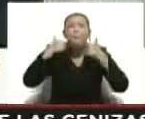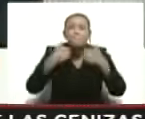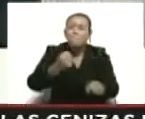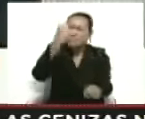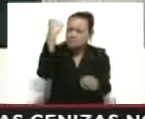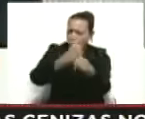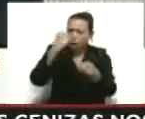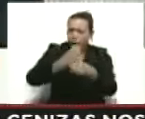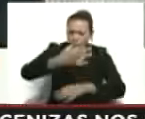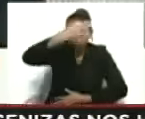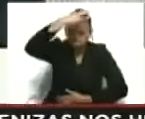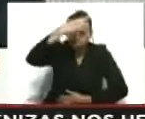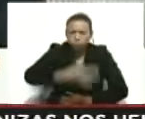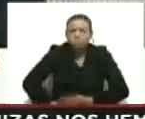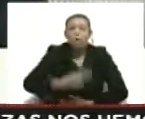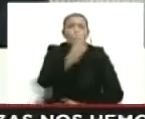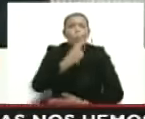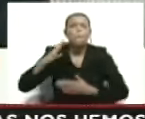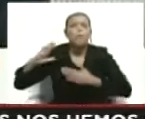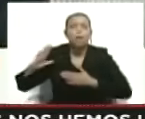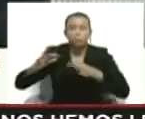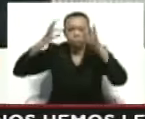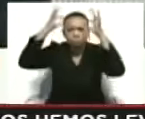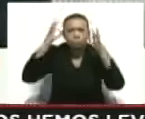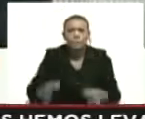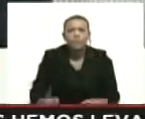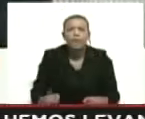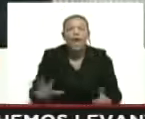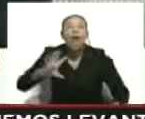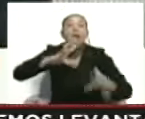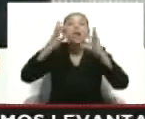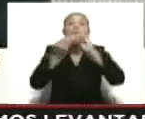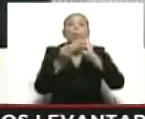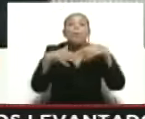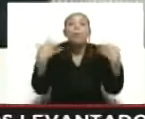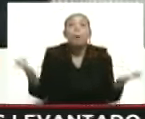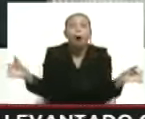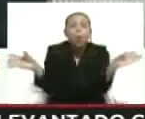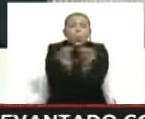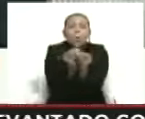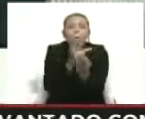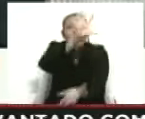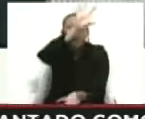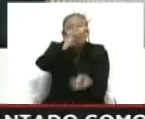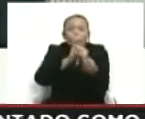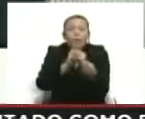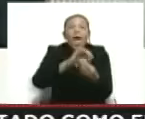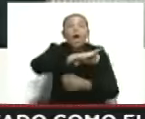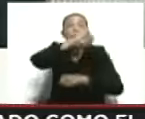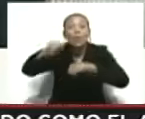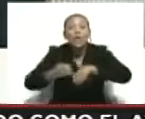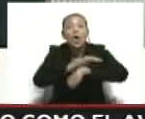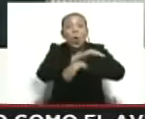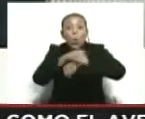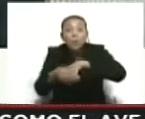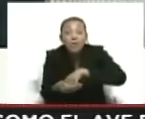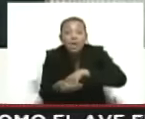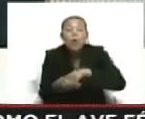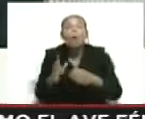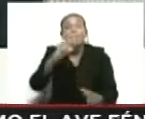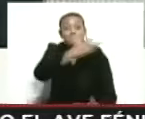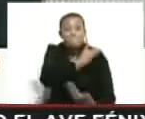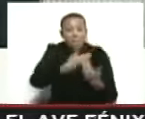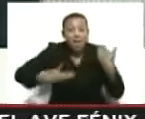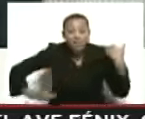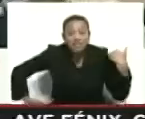venido cumpliendo. Jorge Rodríguez, en resumen, Jorge Rodríguez Gómez, para presidente